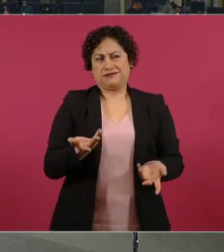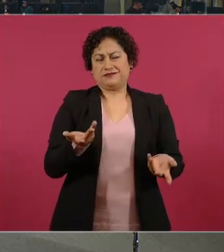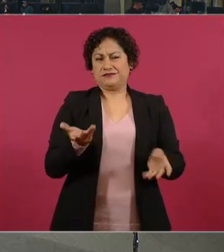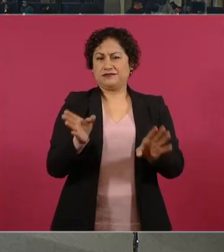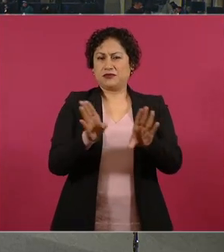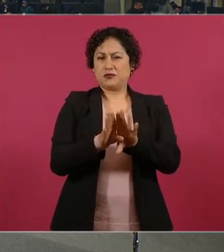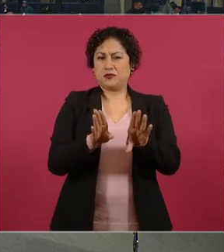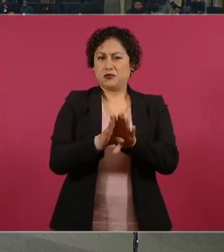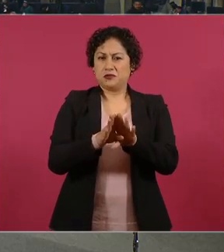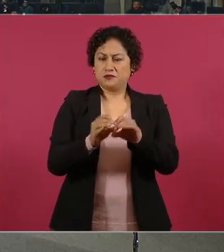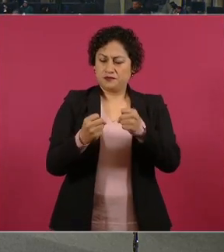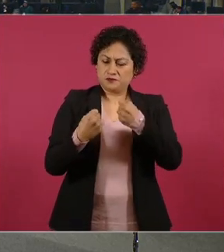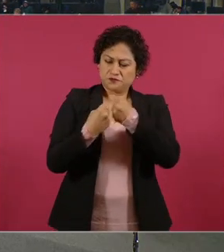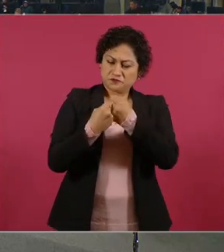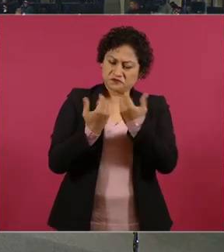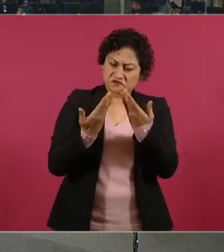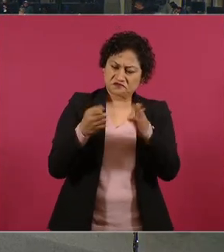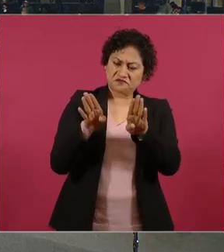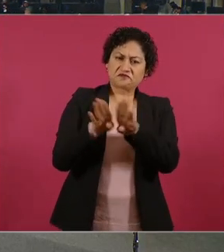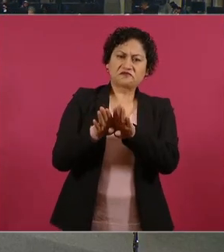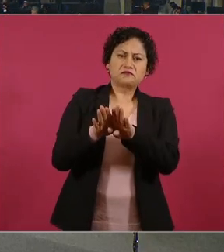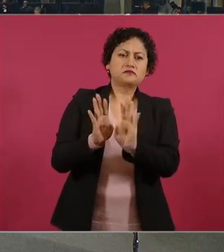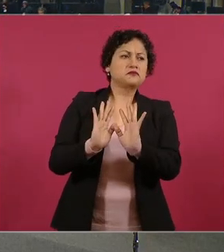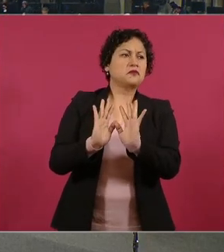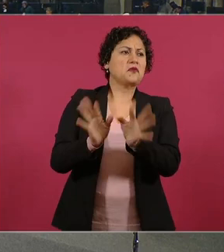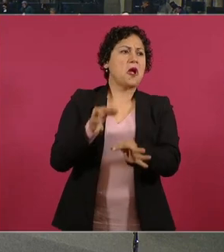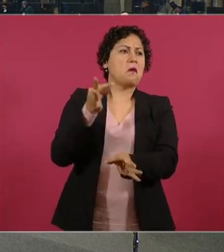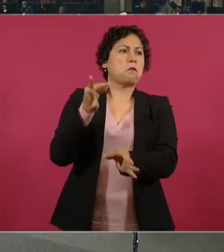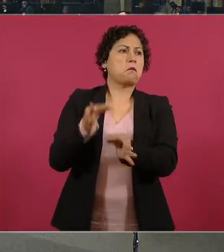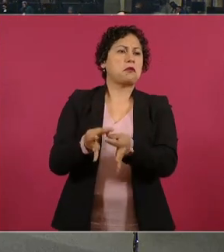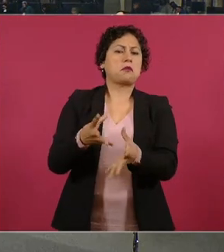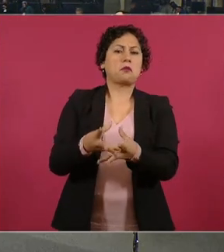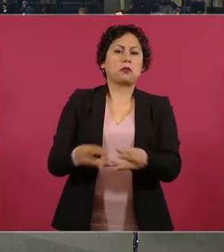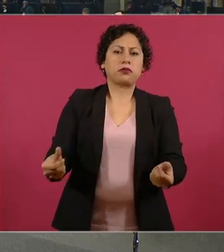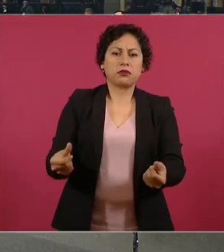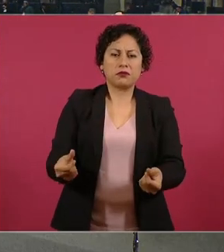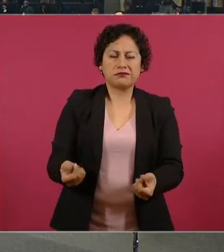pensar que esa es una solución.